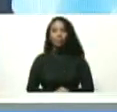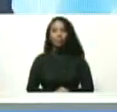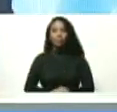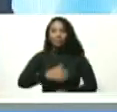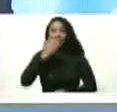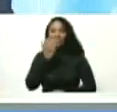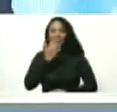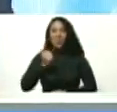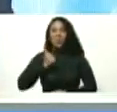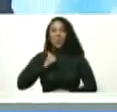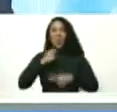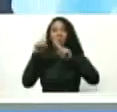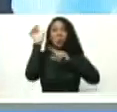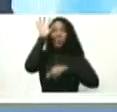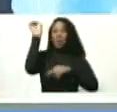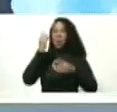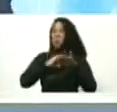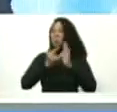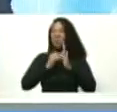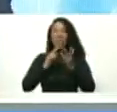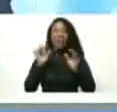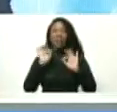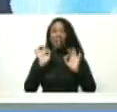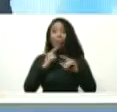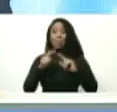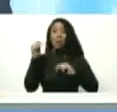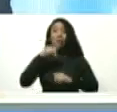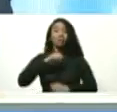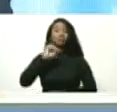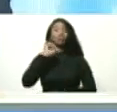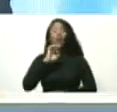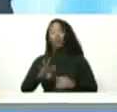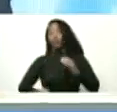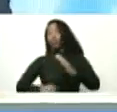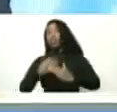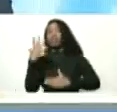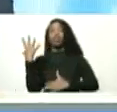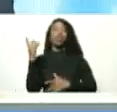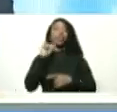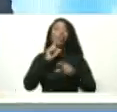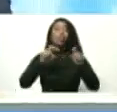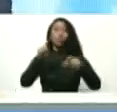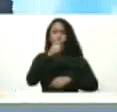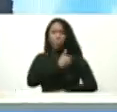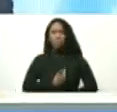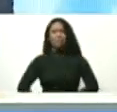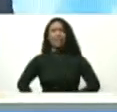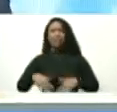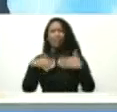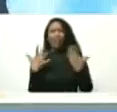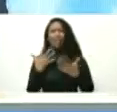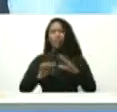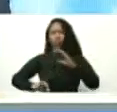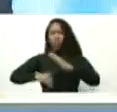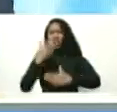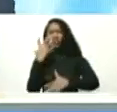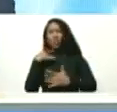En cualquier otro país no significa nada, pero aquí sí. Fundacaña. ¿Tú eres presidente de qué? De Fundacaña.